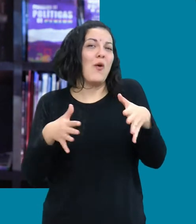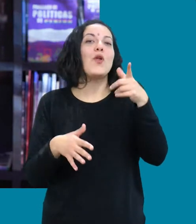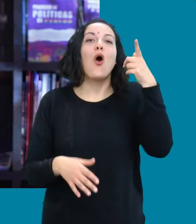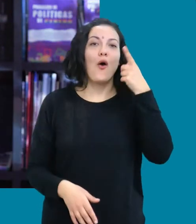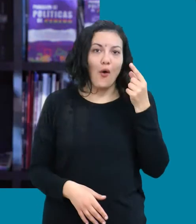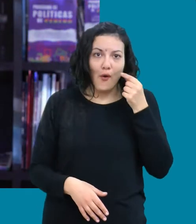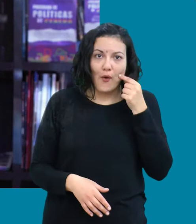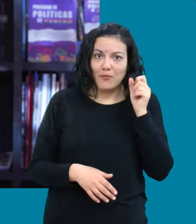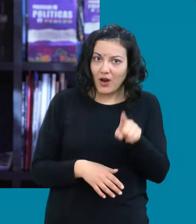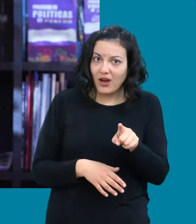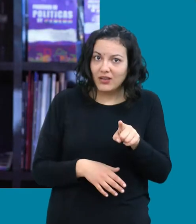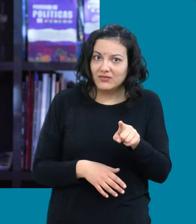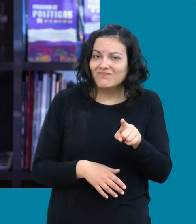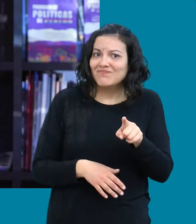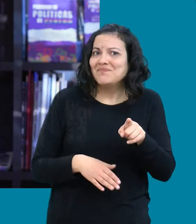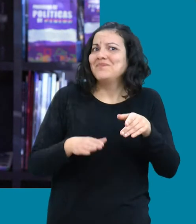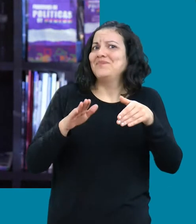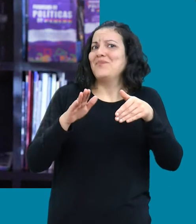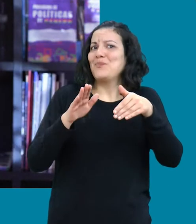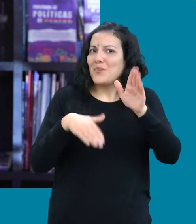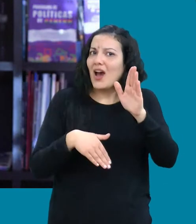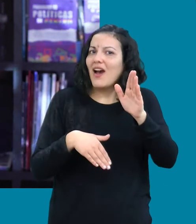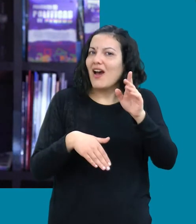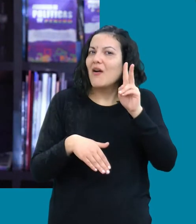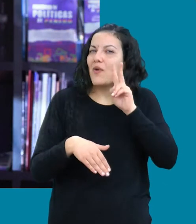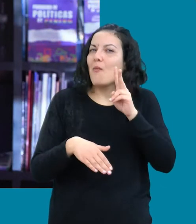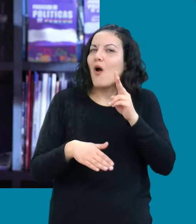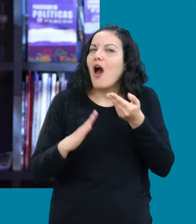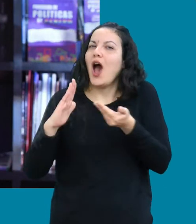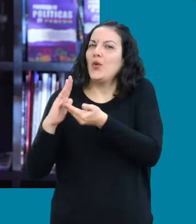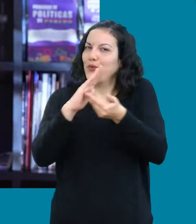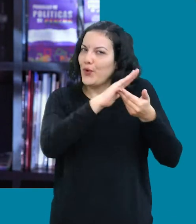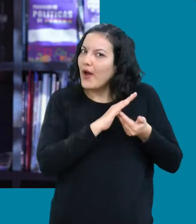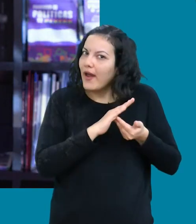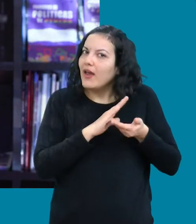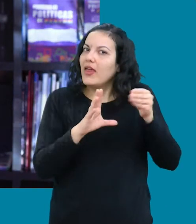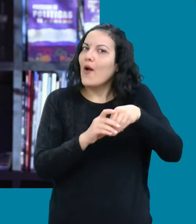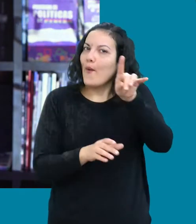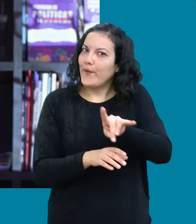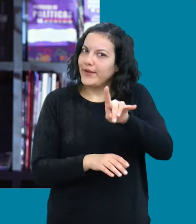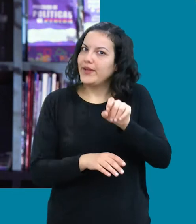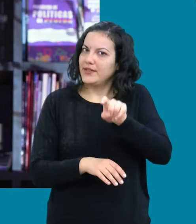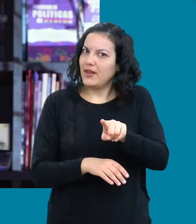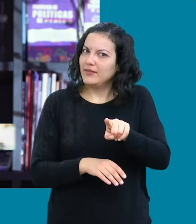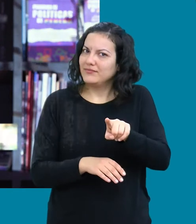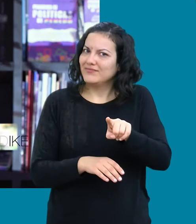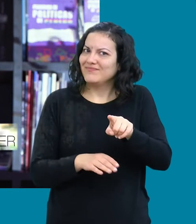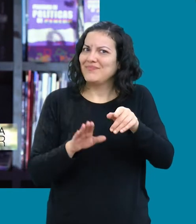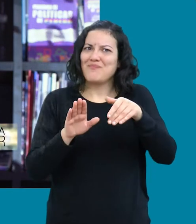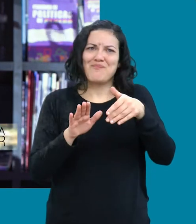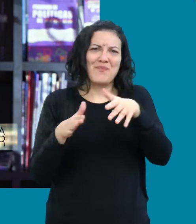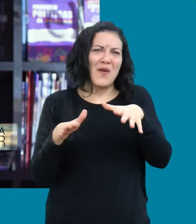varones, y mucho más cuando miramos autoridades superiores en las universidades. Sobre casi